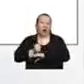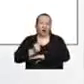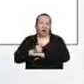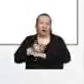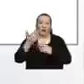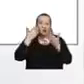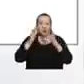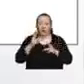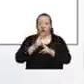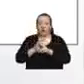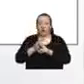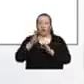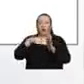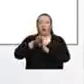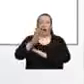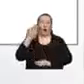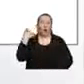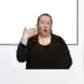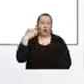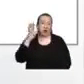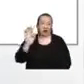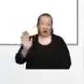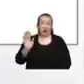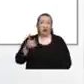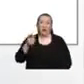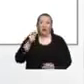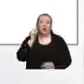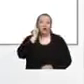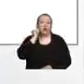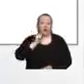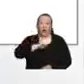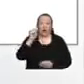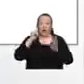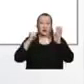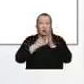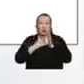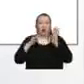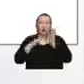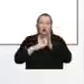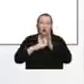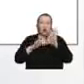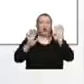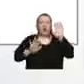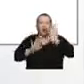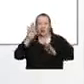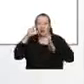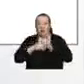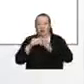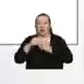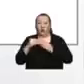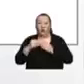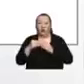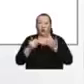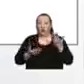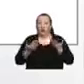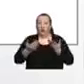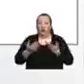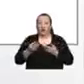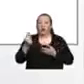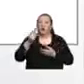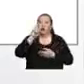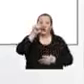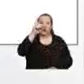del banco guayaquil cuánto habrá gana esta señora seis mil ocho mil 15 mil dólares mensuales dónde va a sacar parte de 140 propiedades